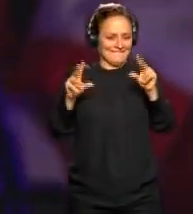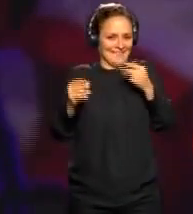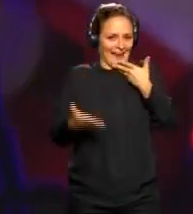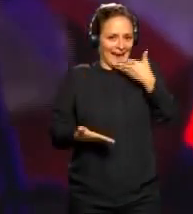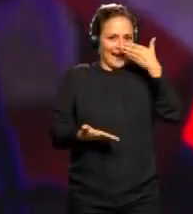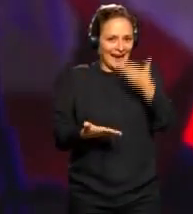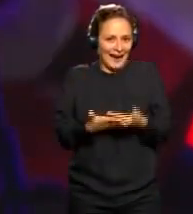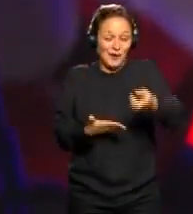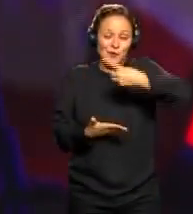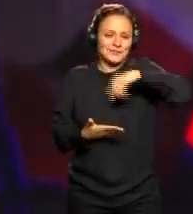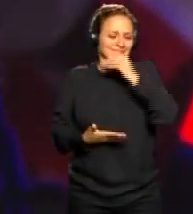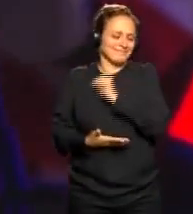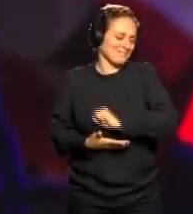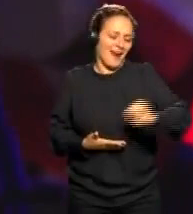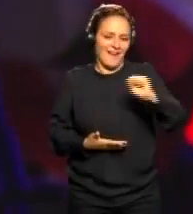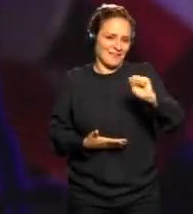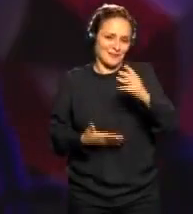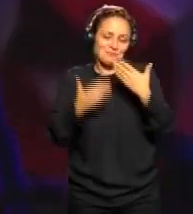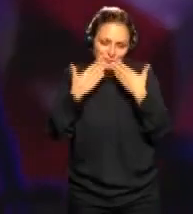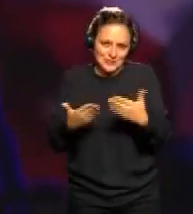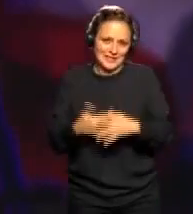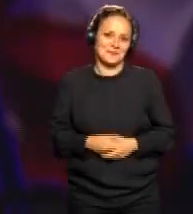todos maravillosos. Muchísimas gracias.